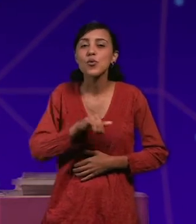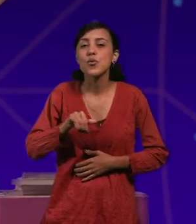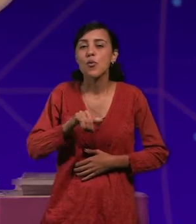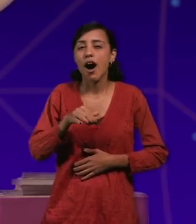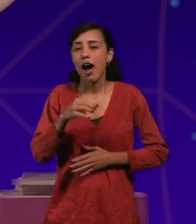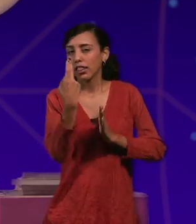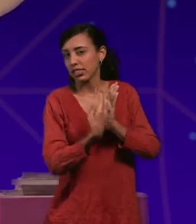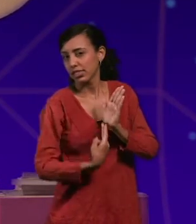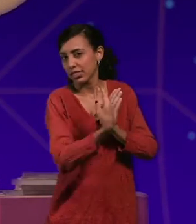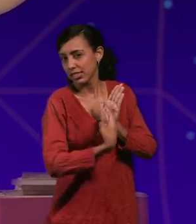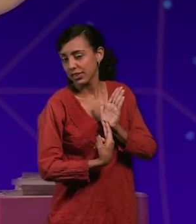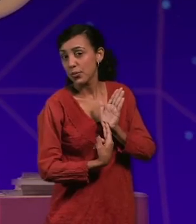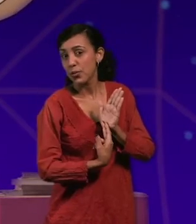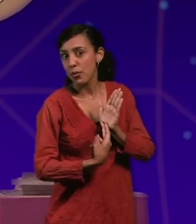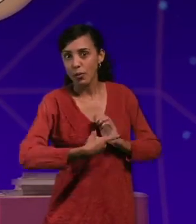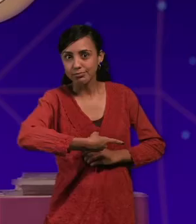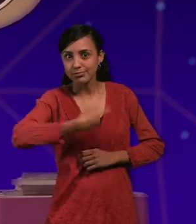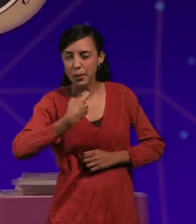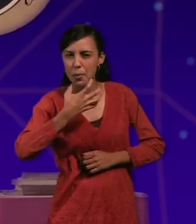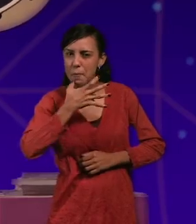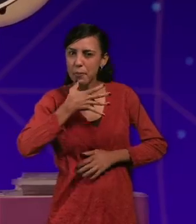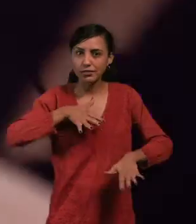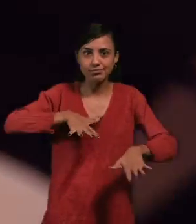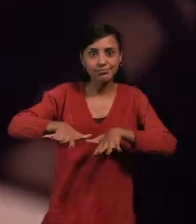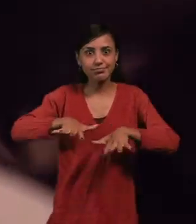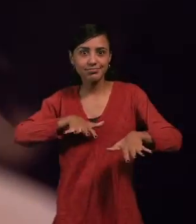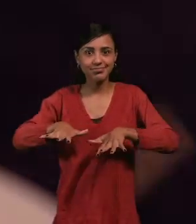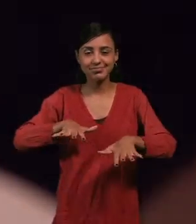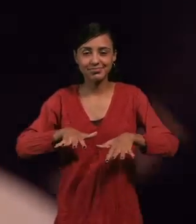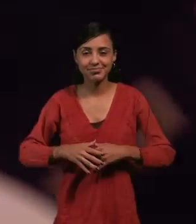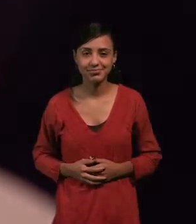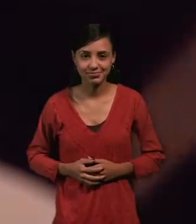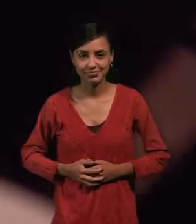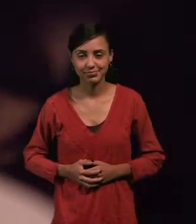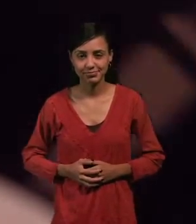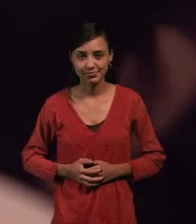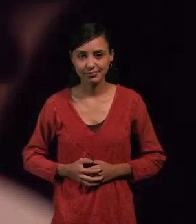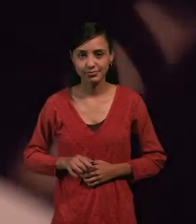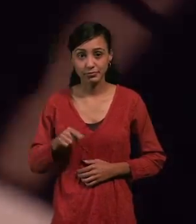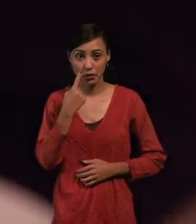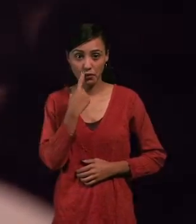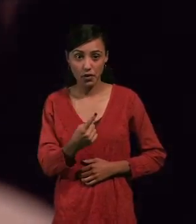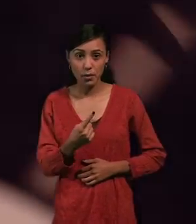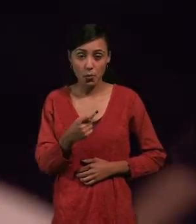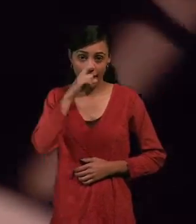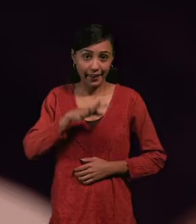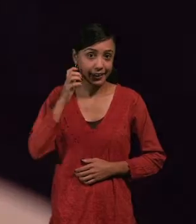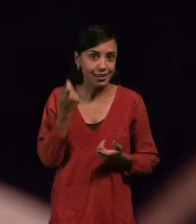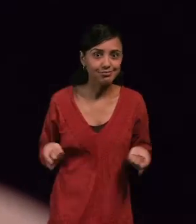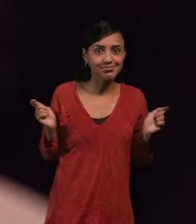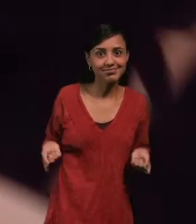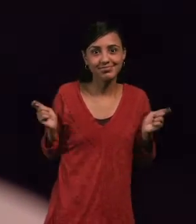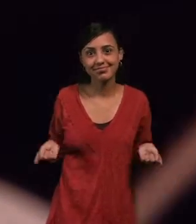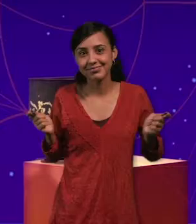secuencia de dibujos que cuando la vemos rápidamente nos genera una ilusión de movimiento. En este caso estamos viendo una niña que